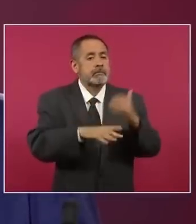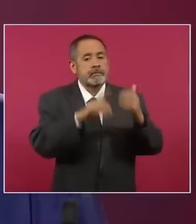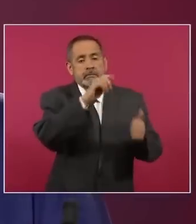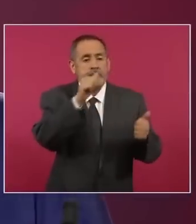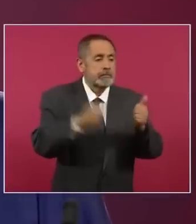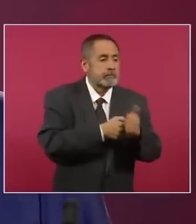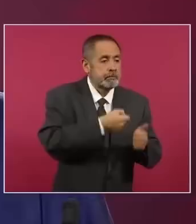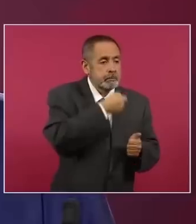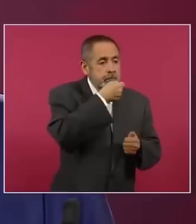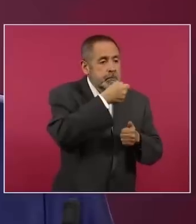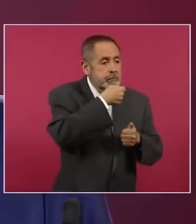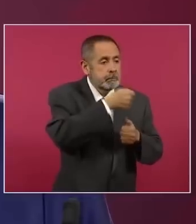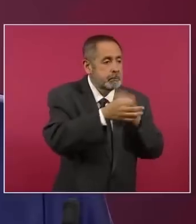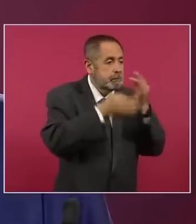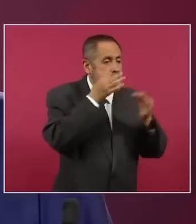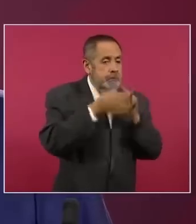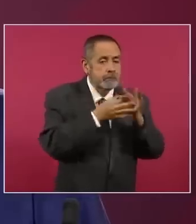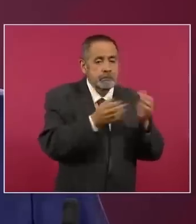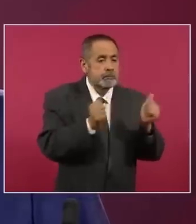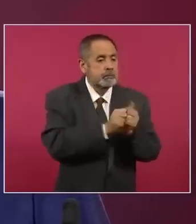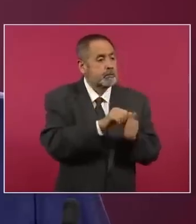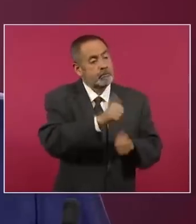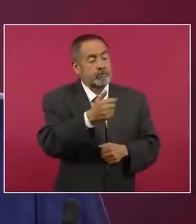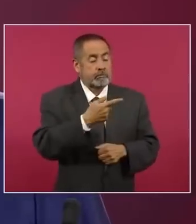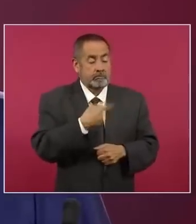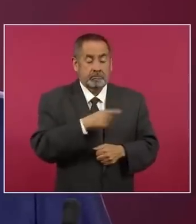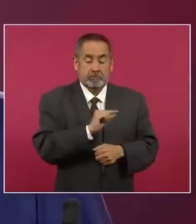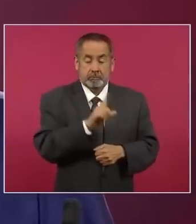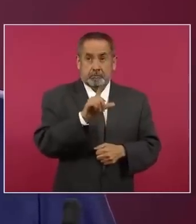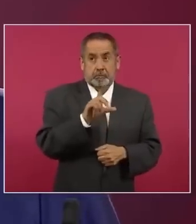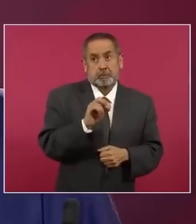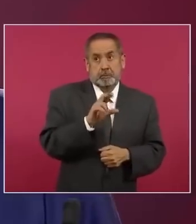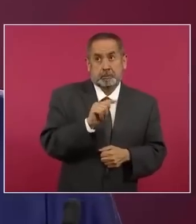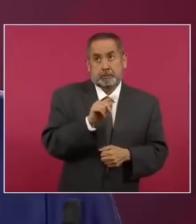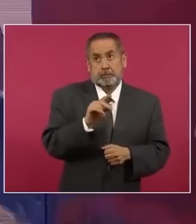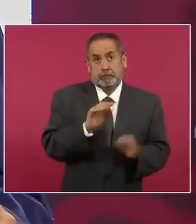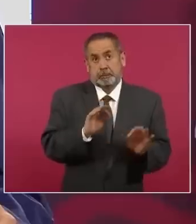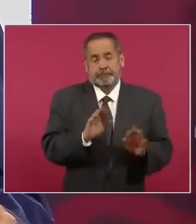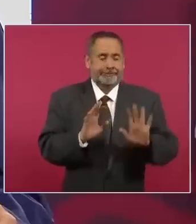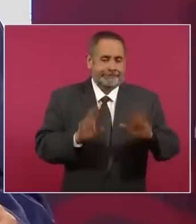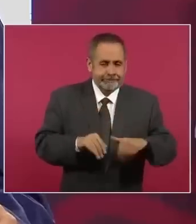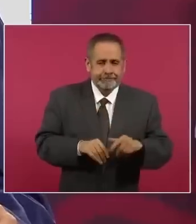locutor con otra finísima persona, Loret de Mola.